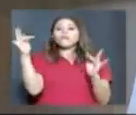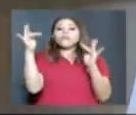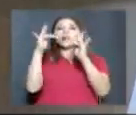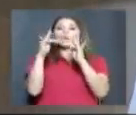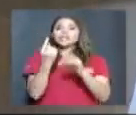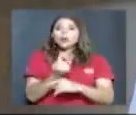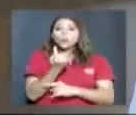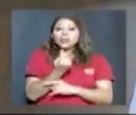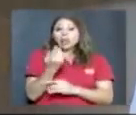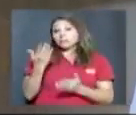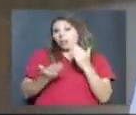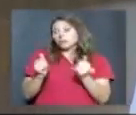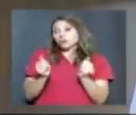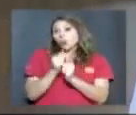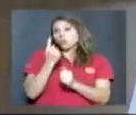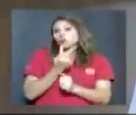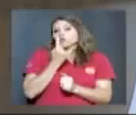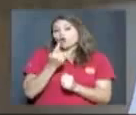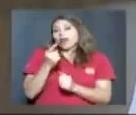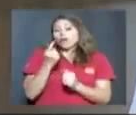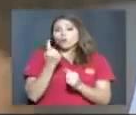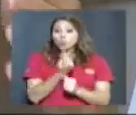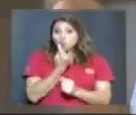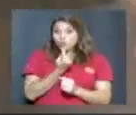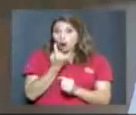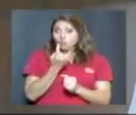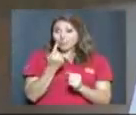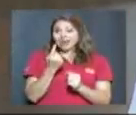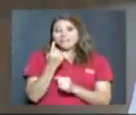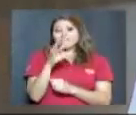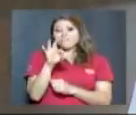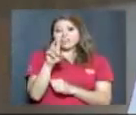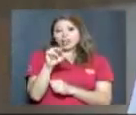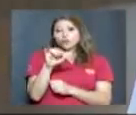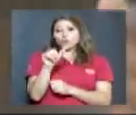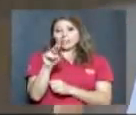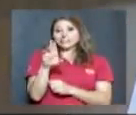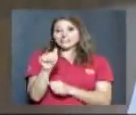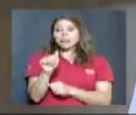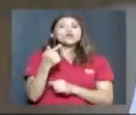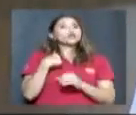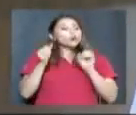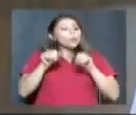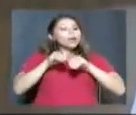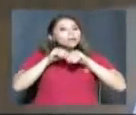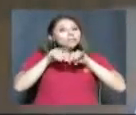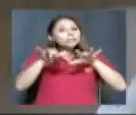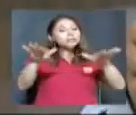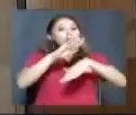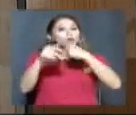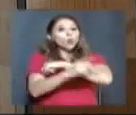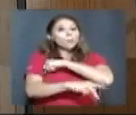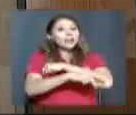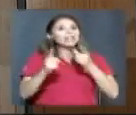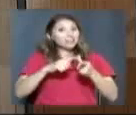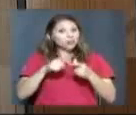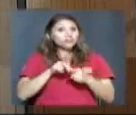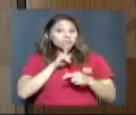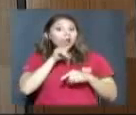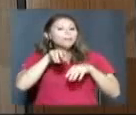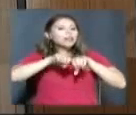con una sola frecuencia yo pueda cubrir todo el país. Entonces, hay un ahorro de verdad de frecuencias, que con analógico no es posible, pero